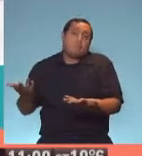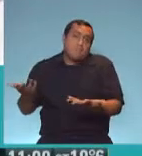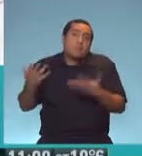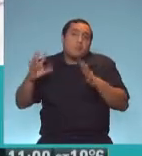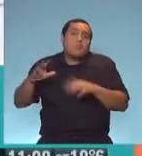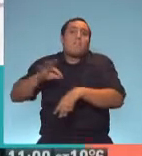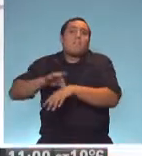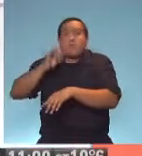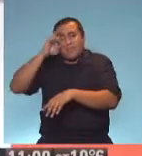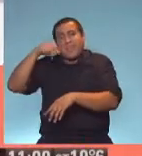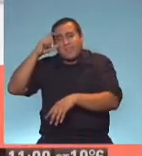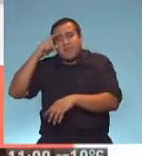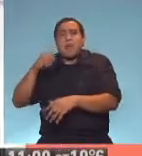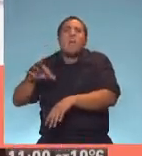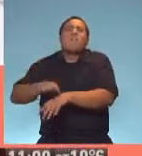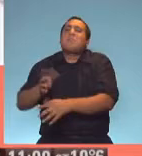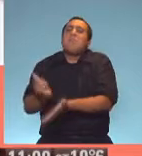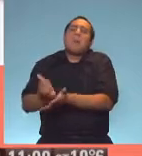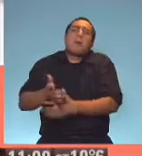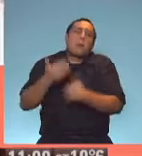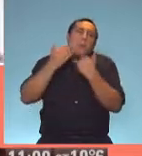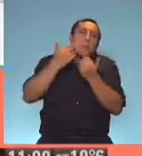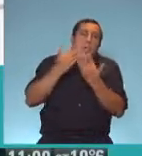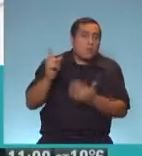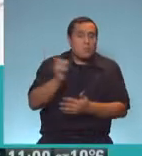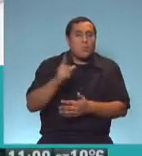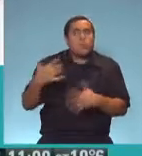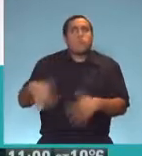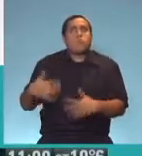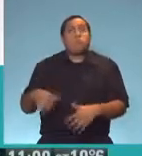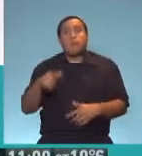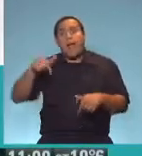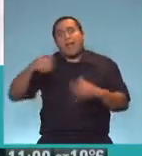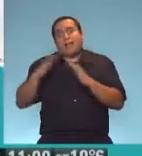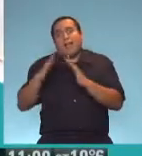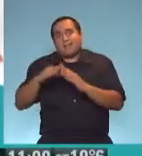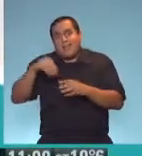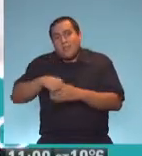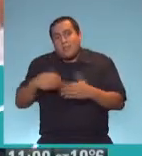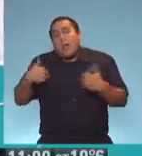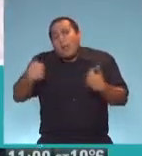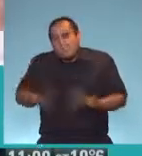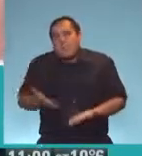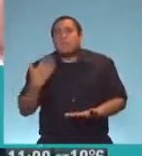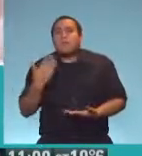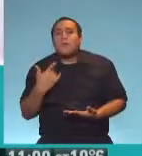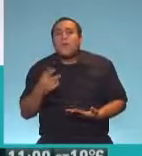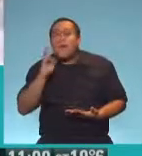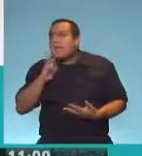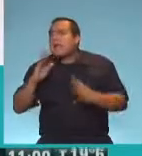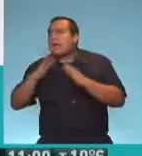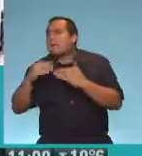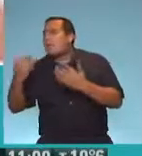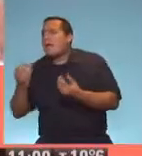es una enfermedad que nos tenemos que tomar muy seriamente. Y bueno, ahora que estamos en casa podemos aprovechar para ir a hacer mirar el fondo,